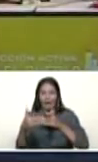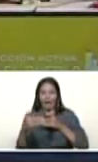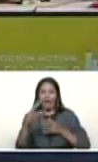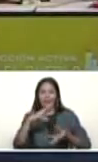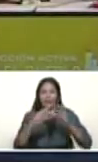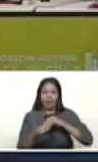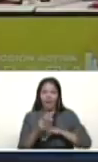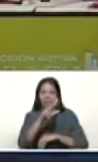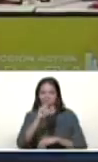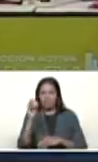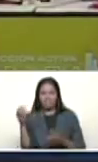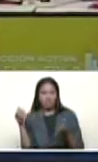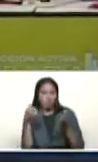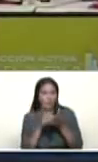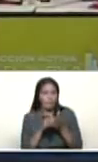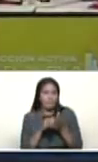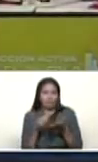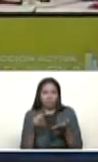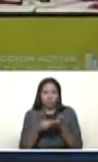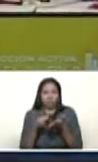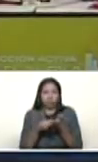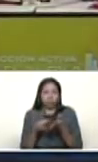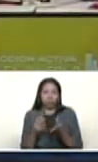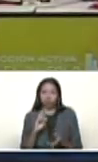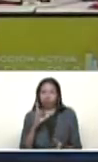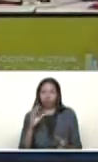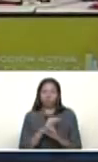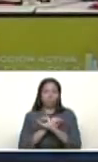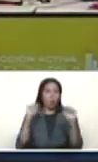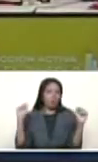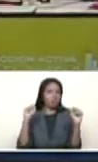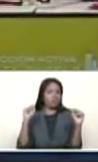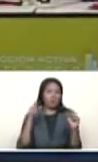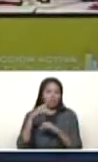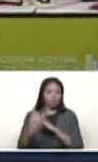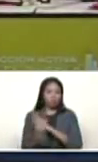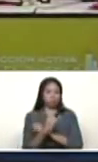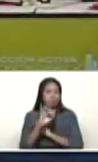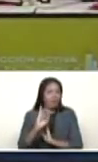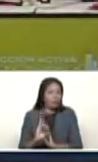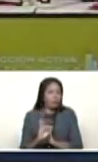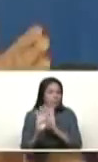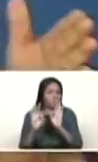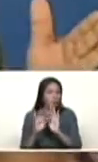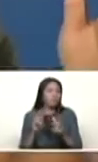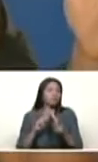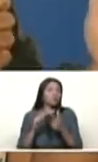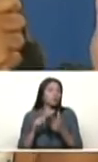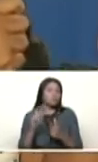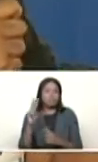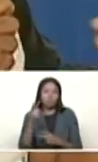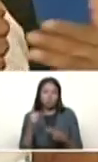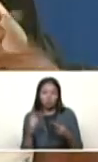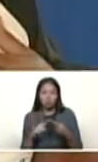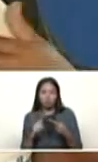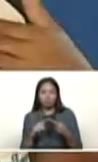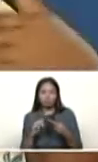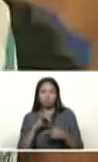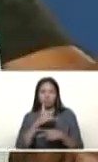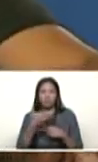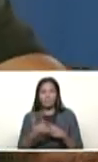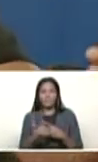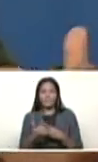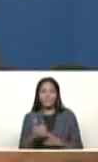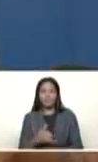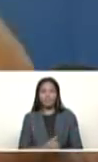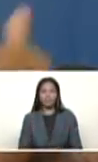No, eso no es revolución. Sería traición. Eso no es revolución. Sería traición. Traición, así es. Entonces, el segundo plan que nosotros le